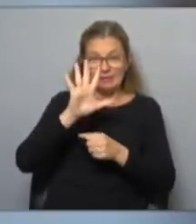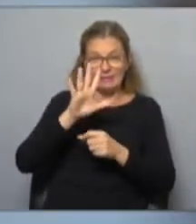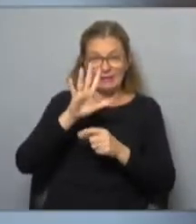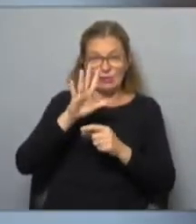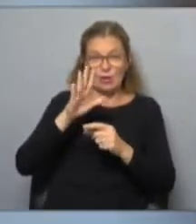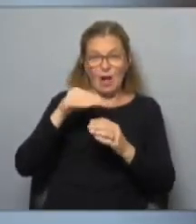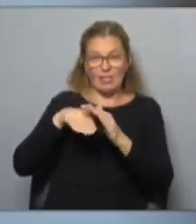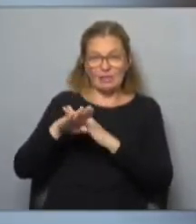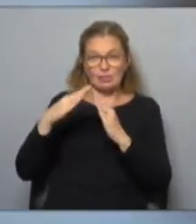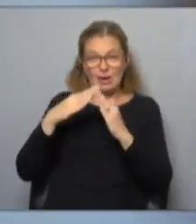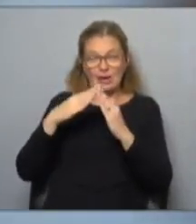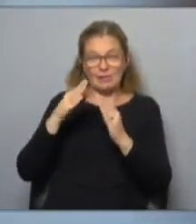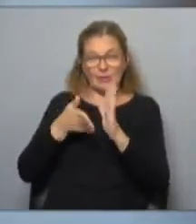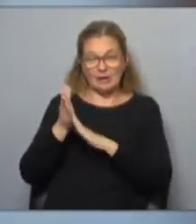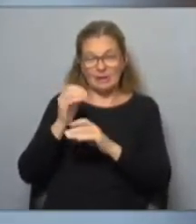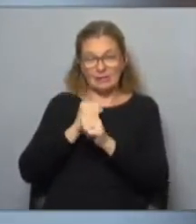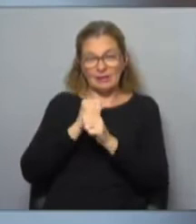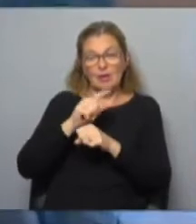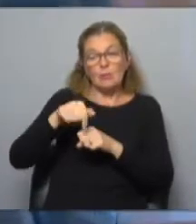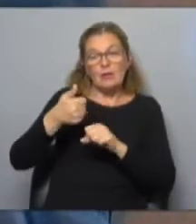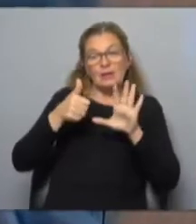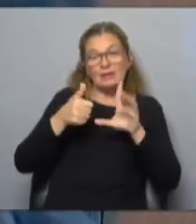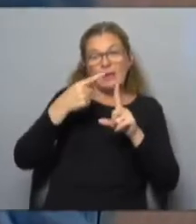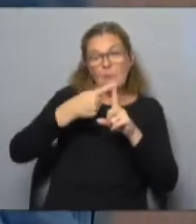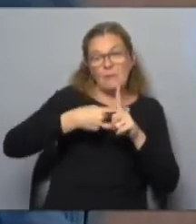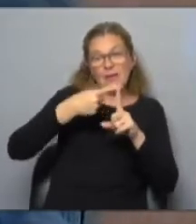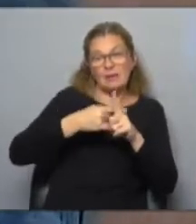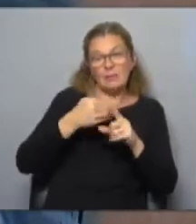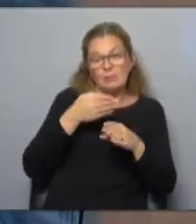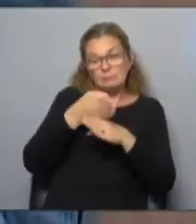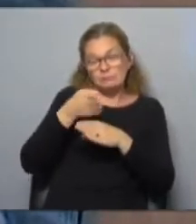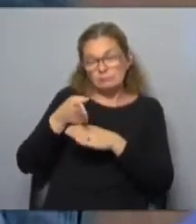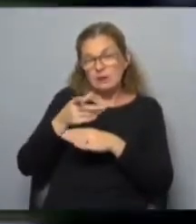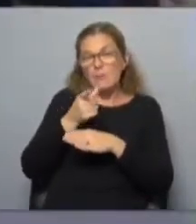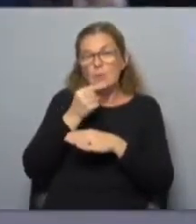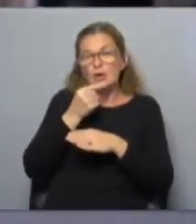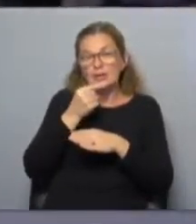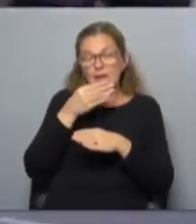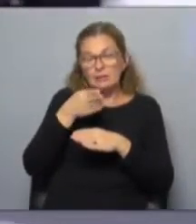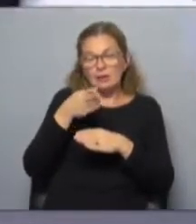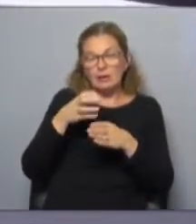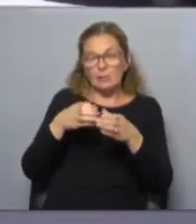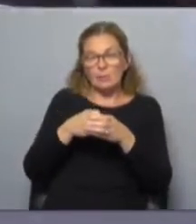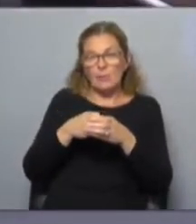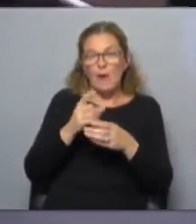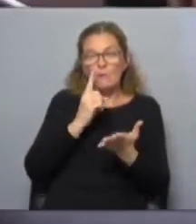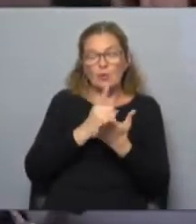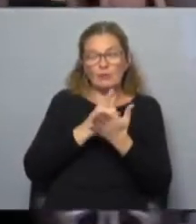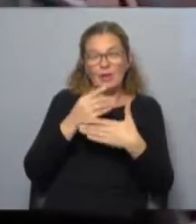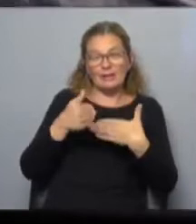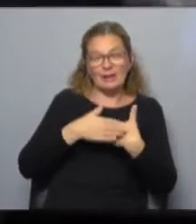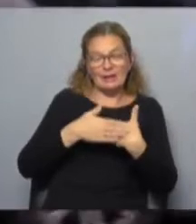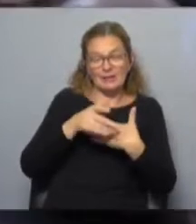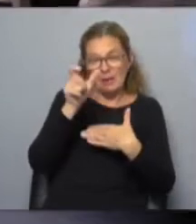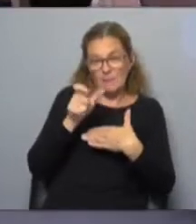domiciliaria con salida laboral y luego 6 meses en los que deberá presentarse en seccional policial. El imputado tiene prohibido acercarse a las